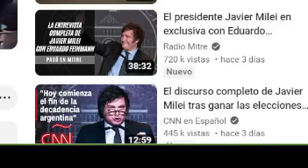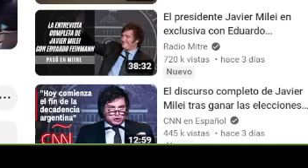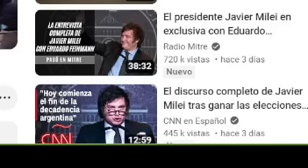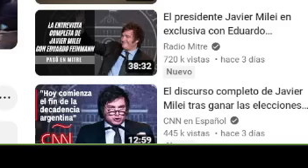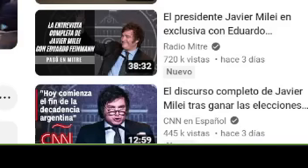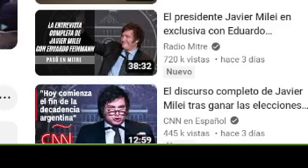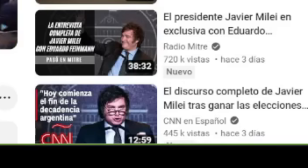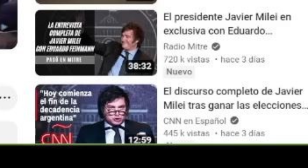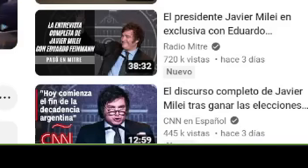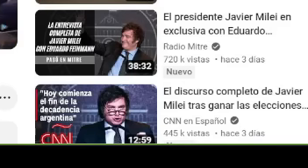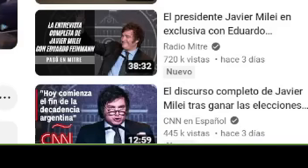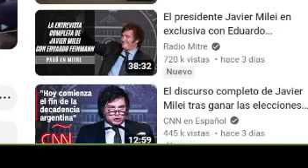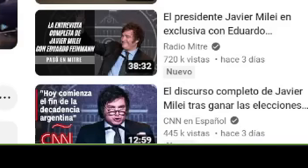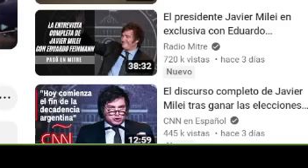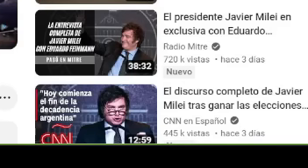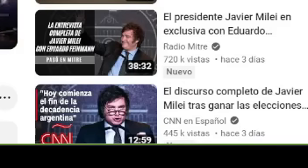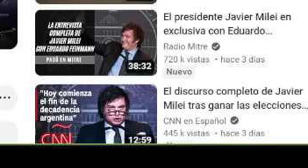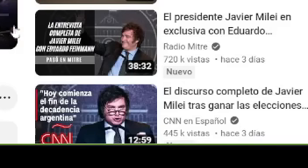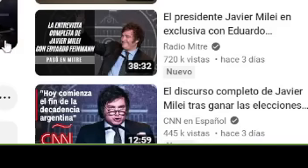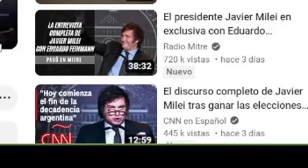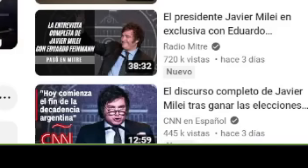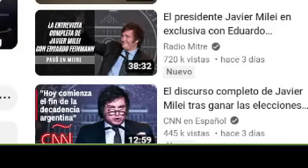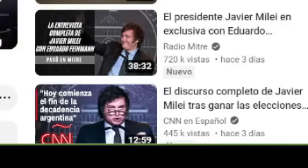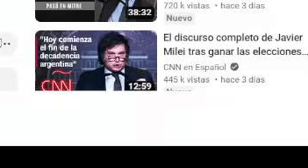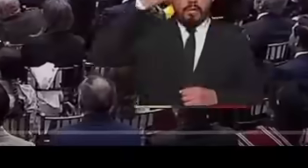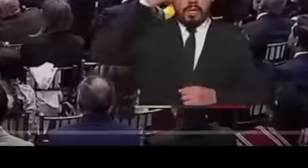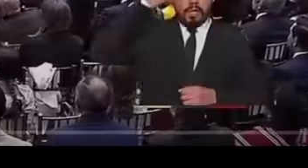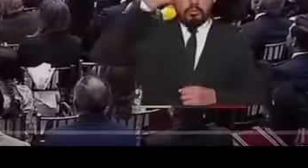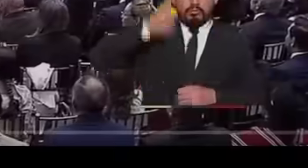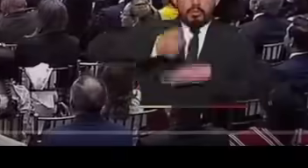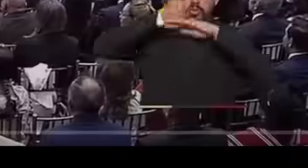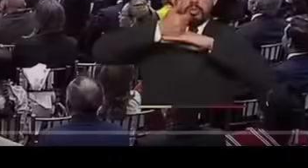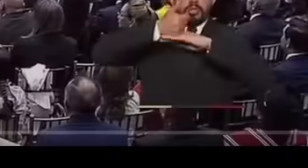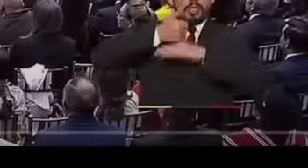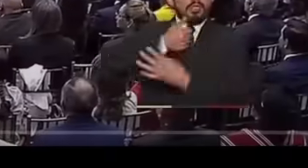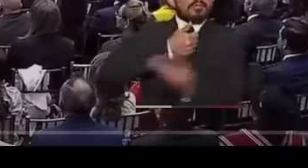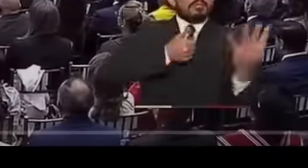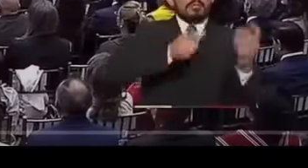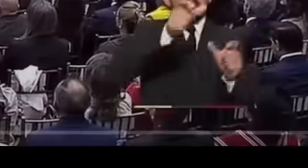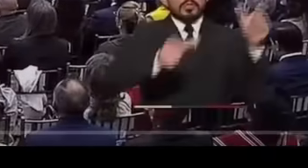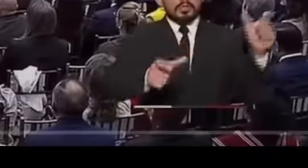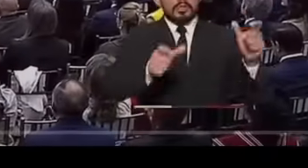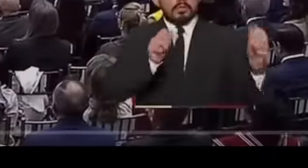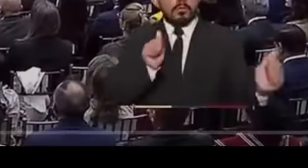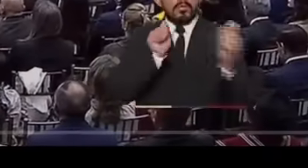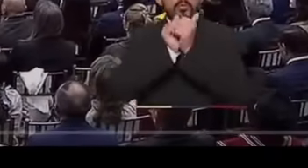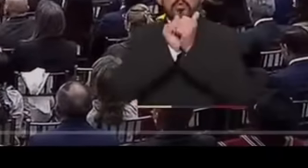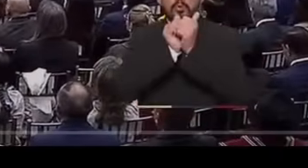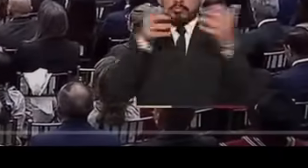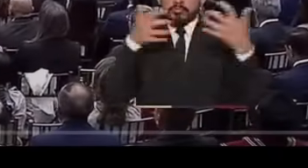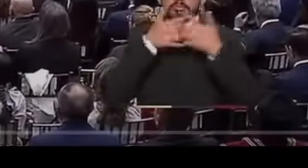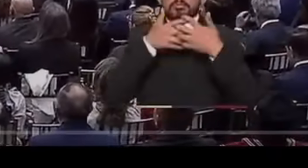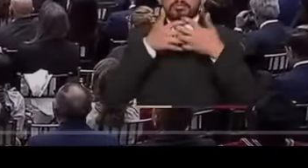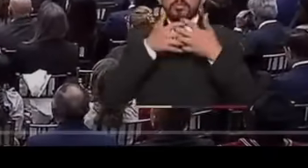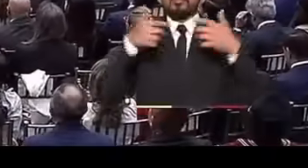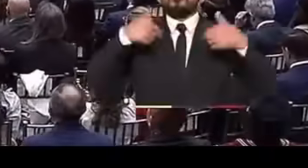puede hacerse a menos de que el pueblo y el gobernante sean una misma persona. De esto se deduce que yo